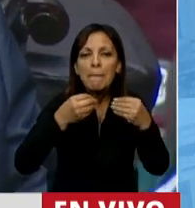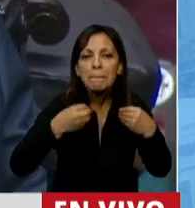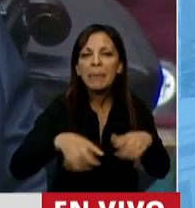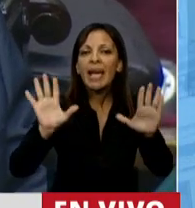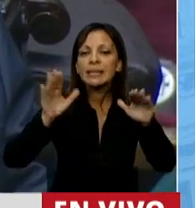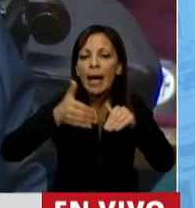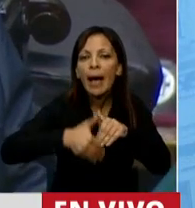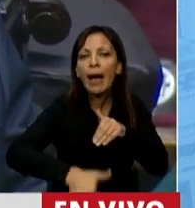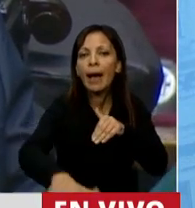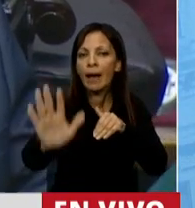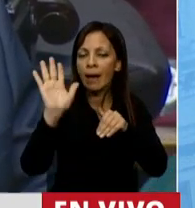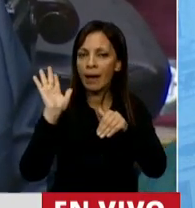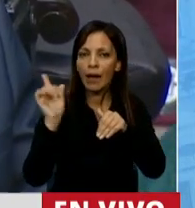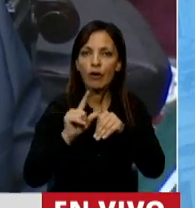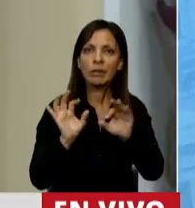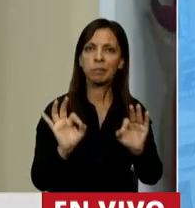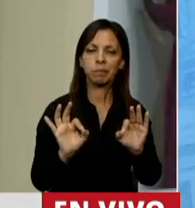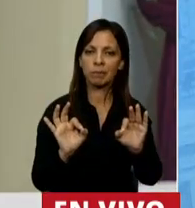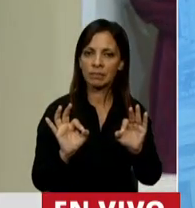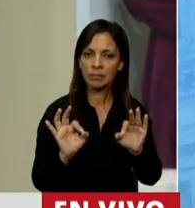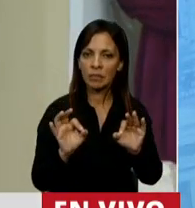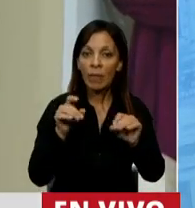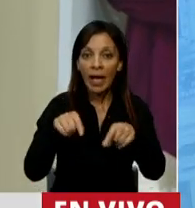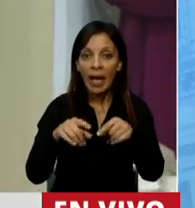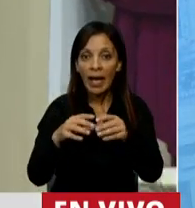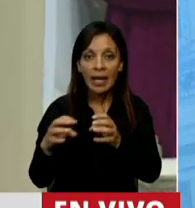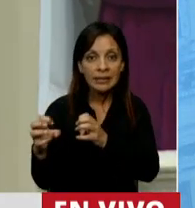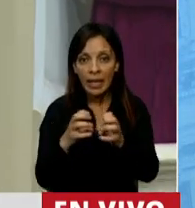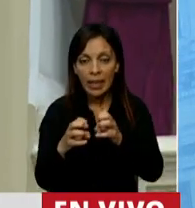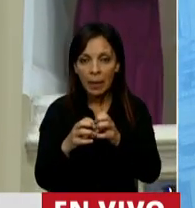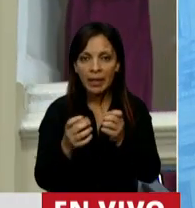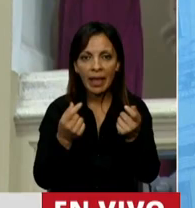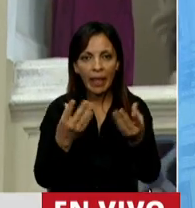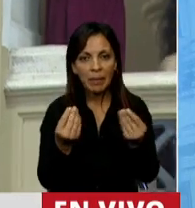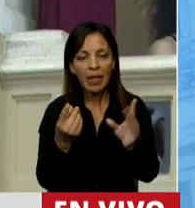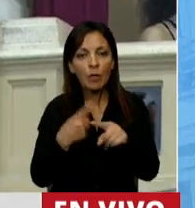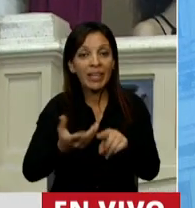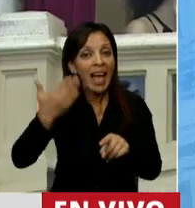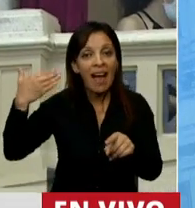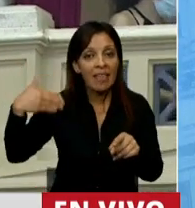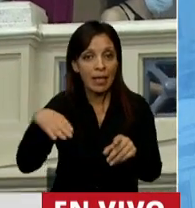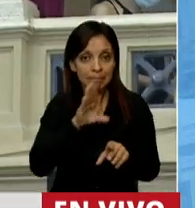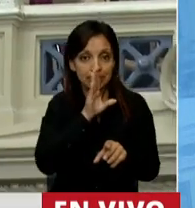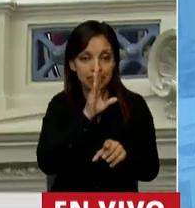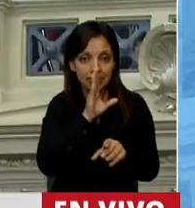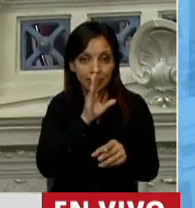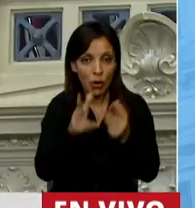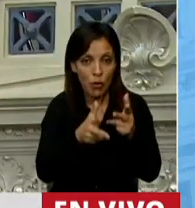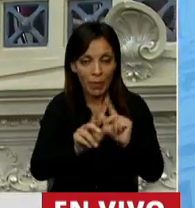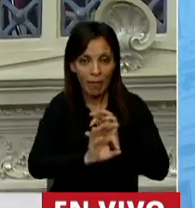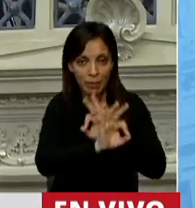temor porque habilita otros debates de los que hace años no hablamos en la Argentina. Entonces, me parece